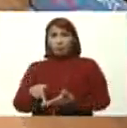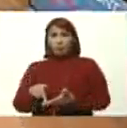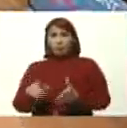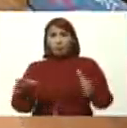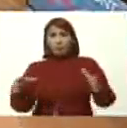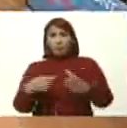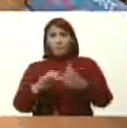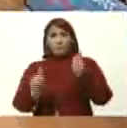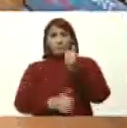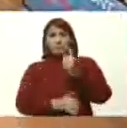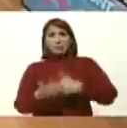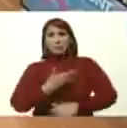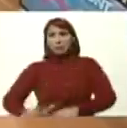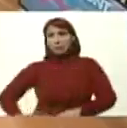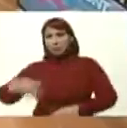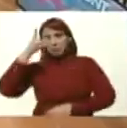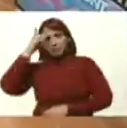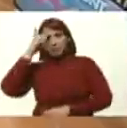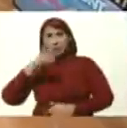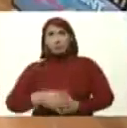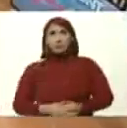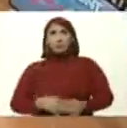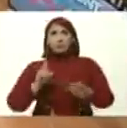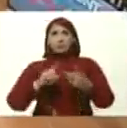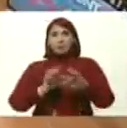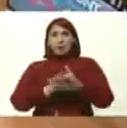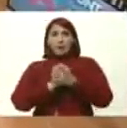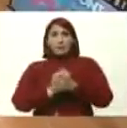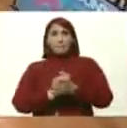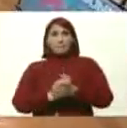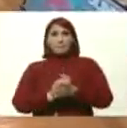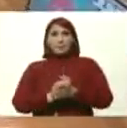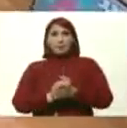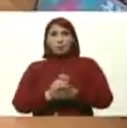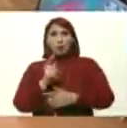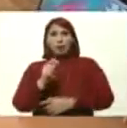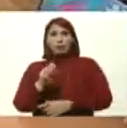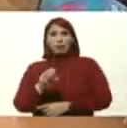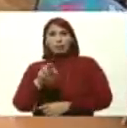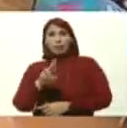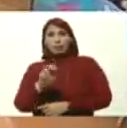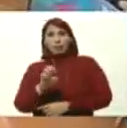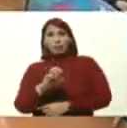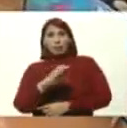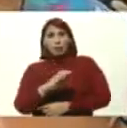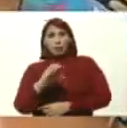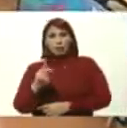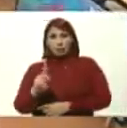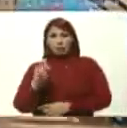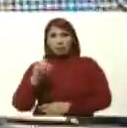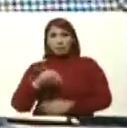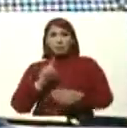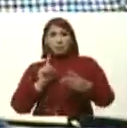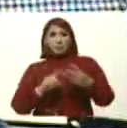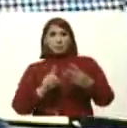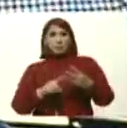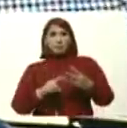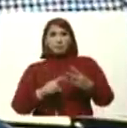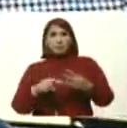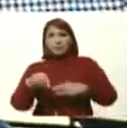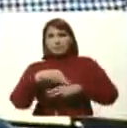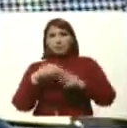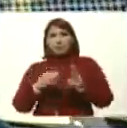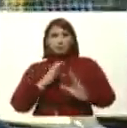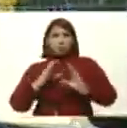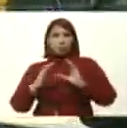Delcy Rodríguez, al compañero Tarek El Aissami, al compañero Alfred Nazaret, al gobernador Héctor